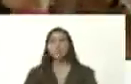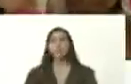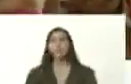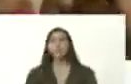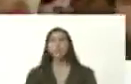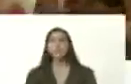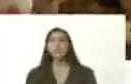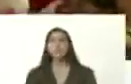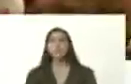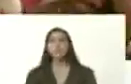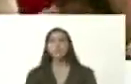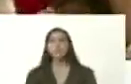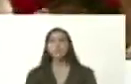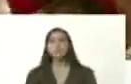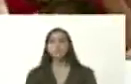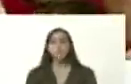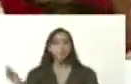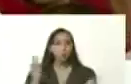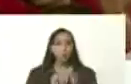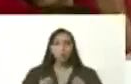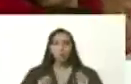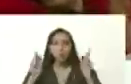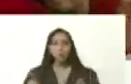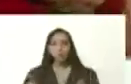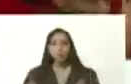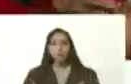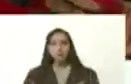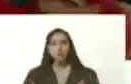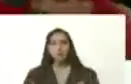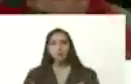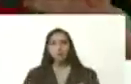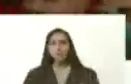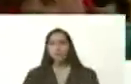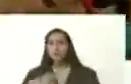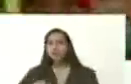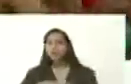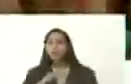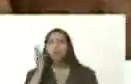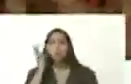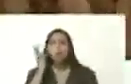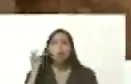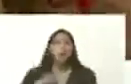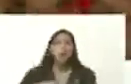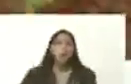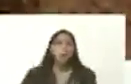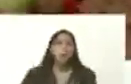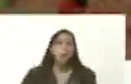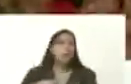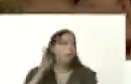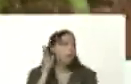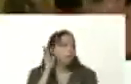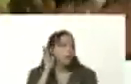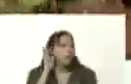Un chance, pues, un chance. Un chance, un chance, un chance. ¿Dónde están las mujeres de Carabobo?